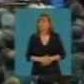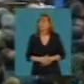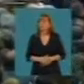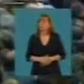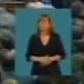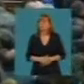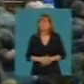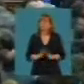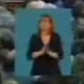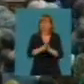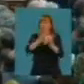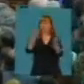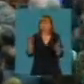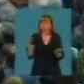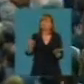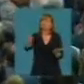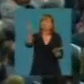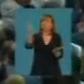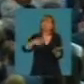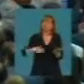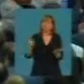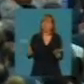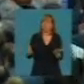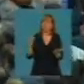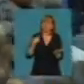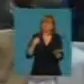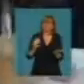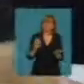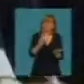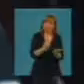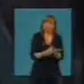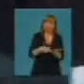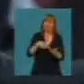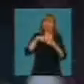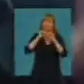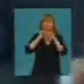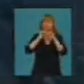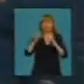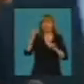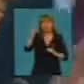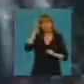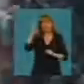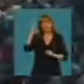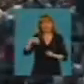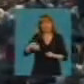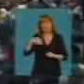Firma a continuación el acta de designación el señor secretario de Inteligencia de la Nación.